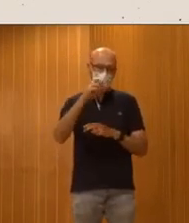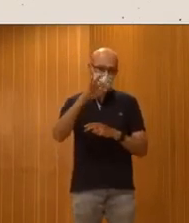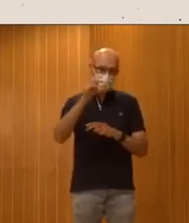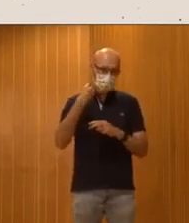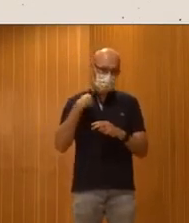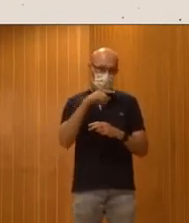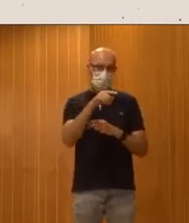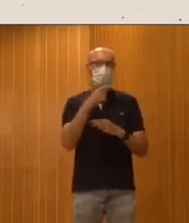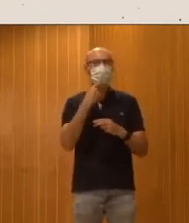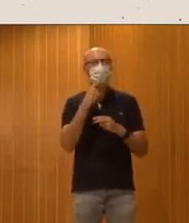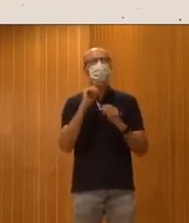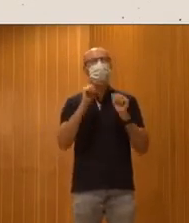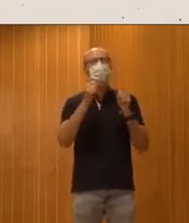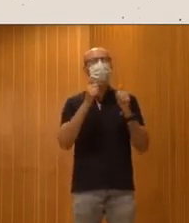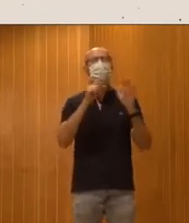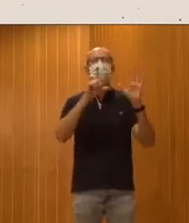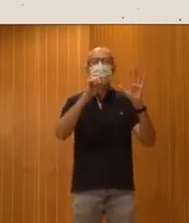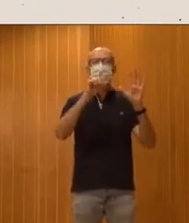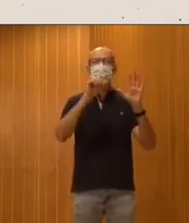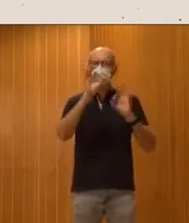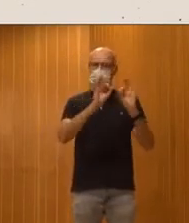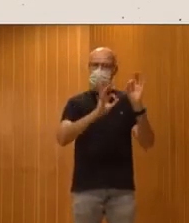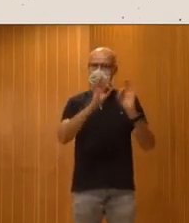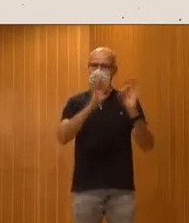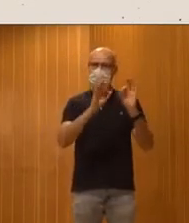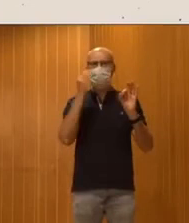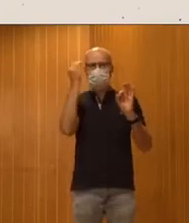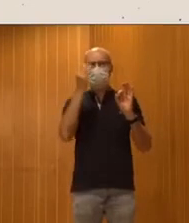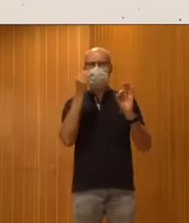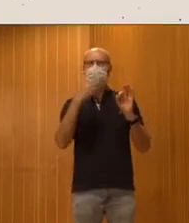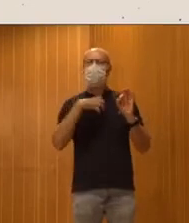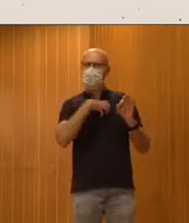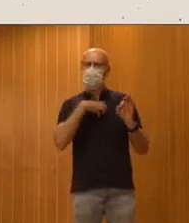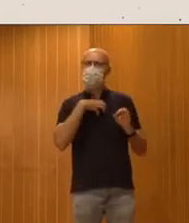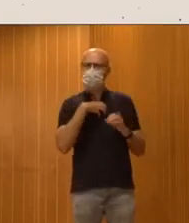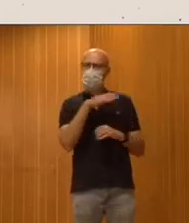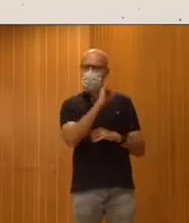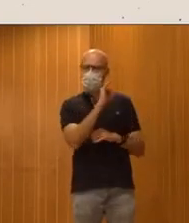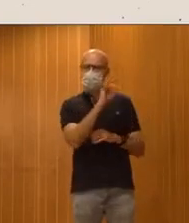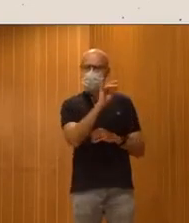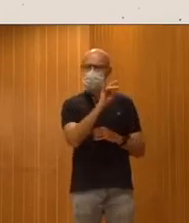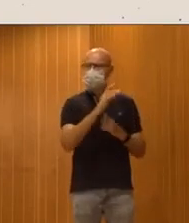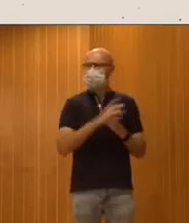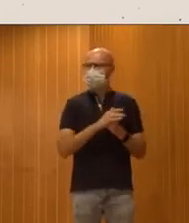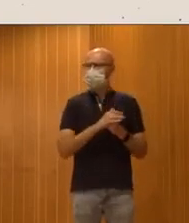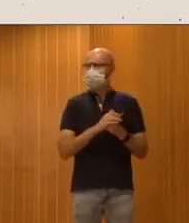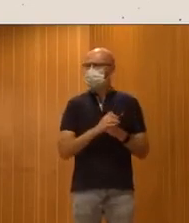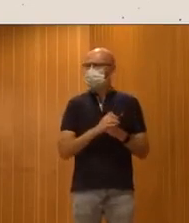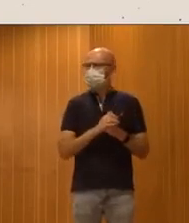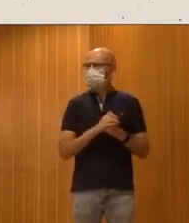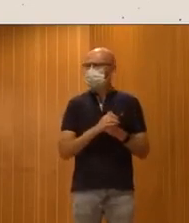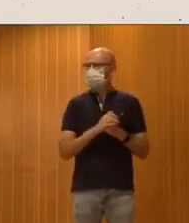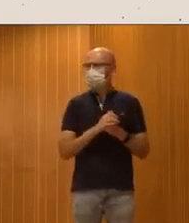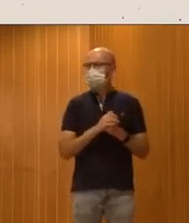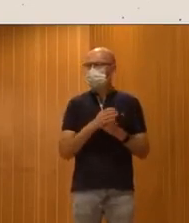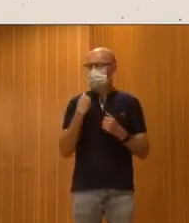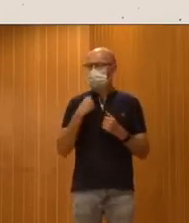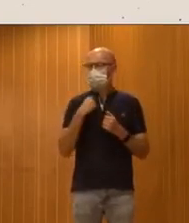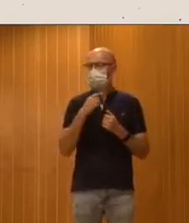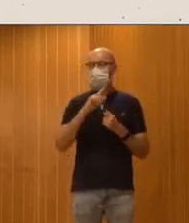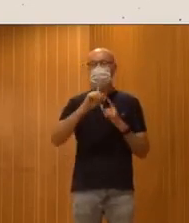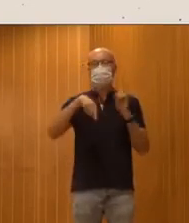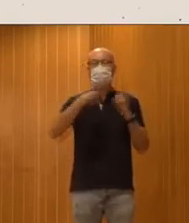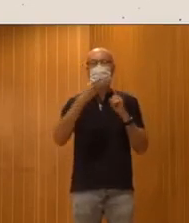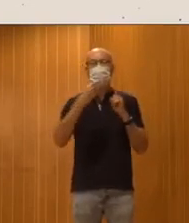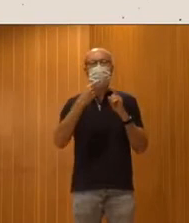al 60% de los médicos pensaban que había ansiedad y finalmente, después de aplicar los criterios CROM, esos